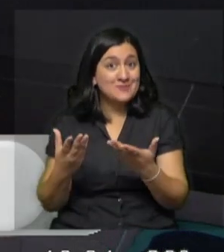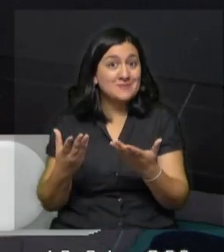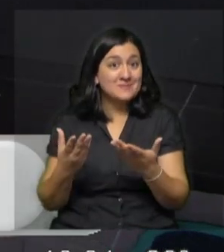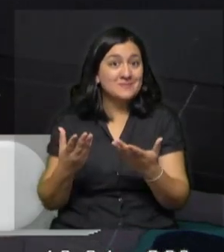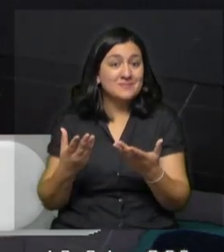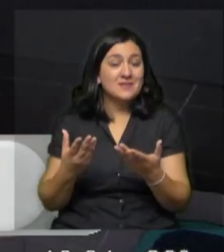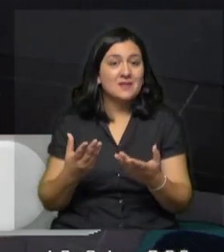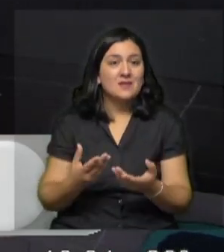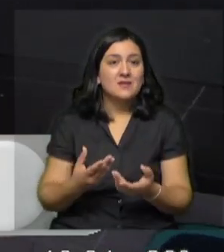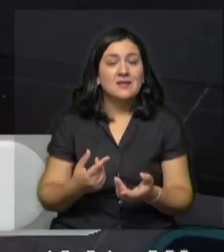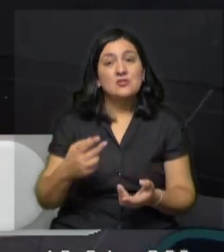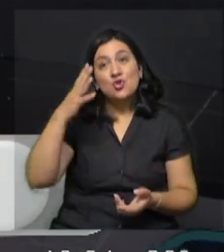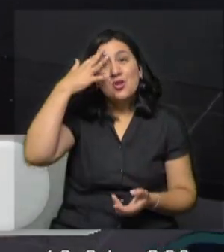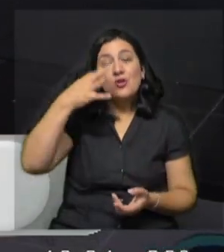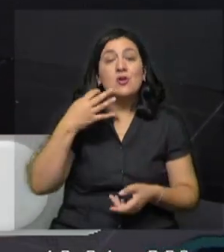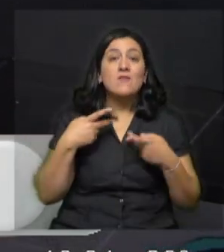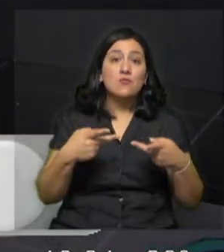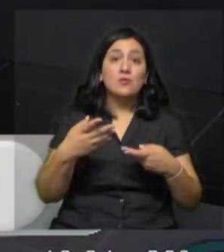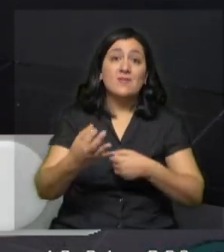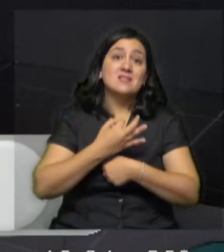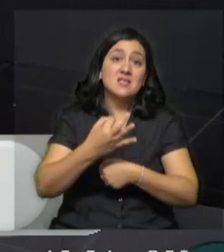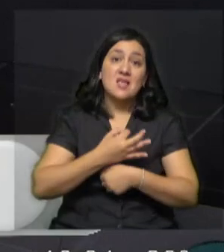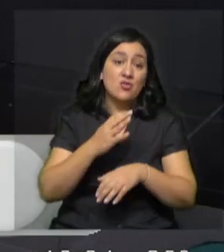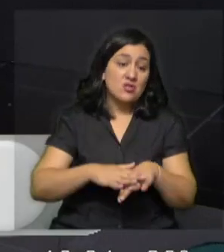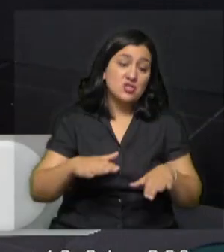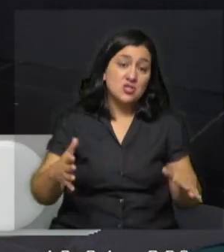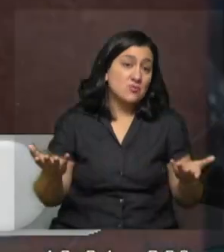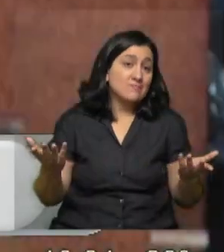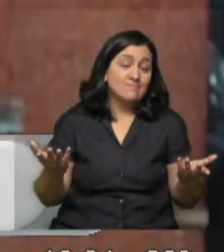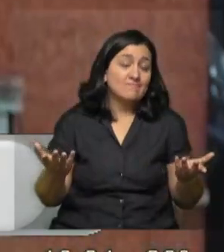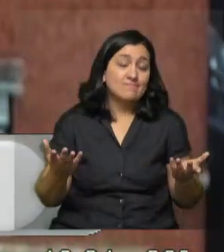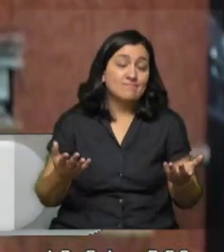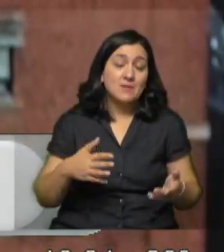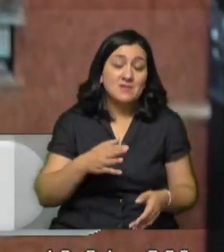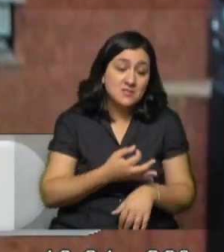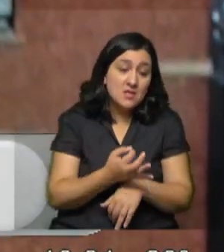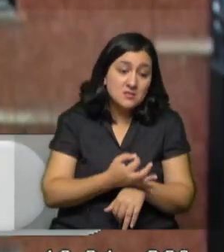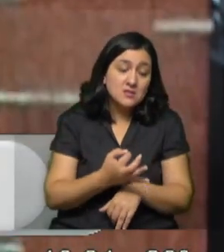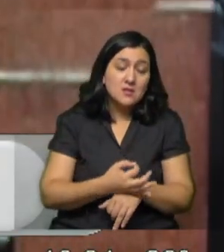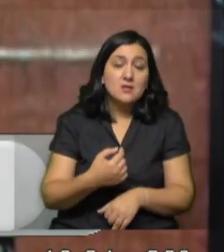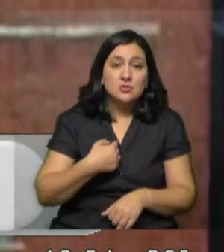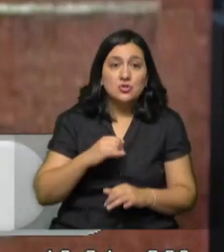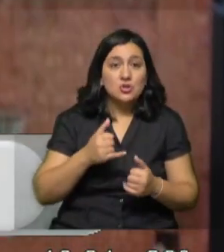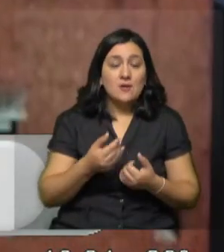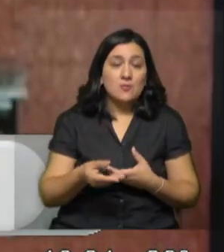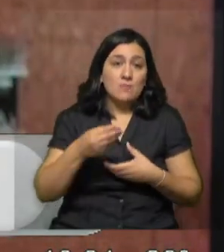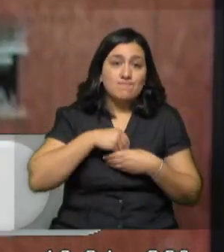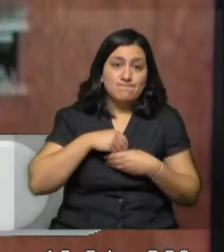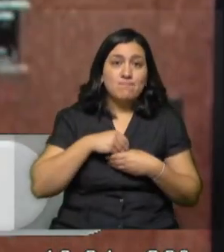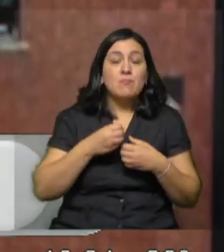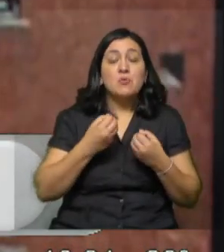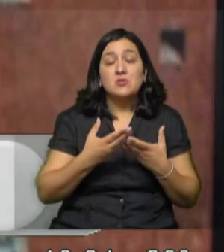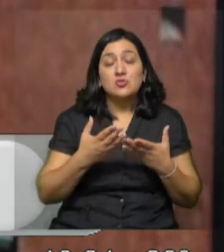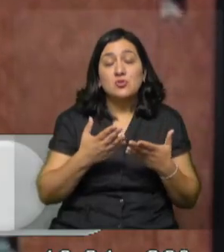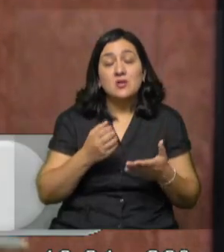creo que con el fútbol te va enseñando esto desde muy chico y bueno, creo que lo tengo bastante adquirido eso y por eso trato de tomarme